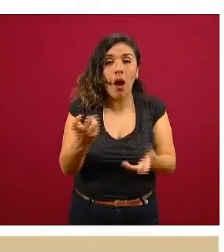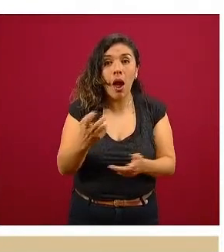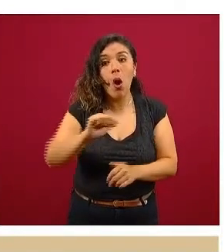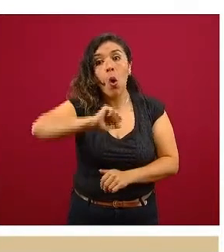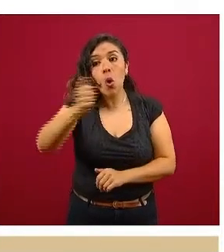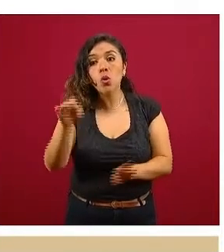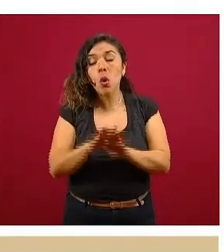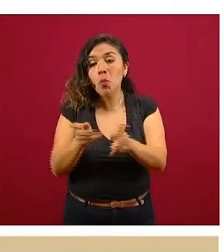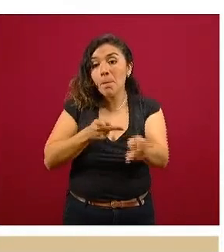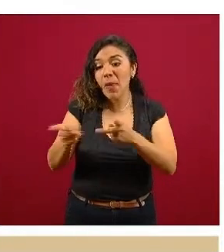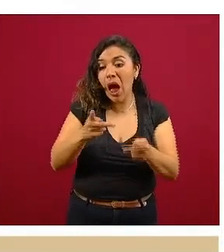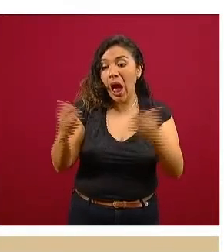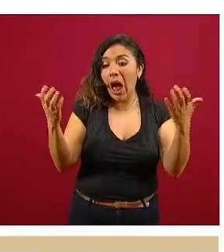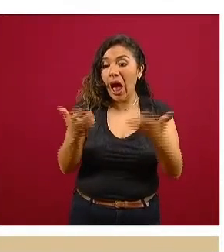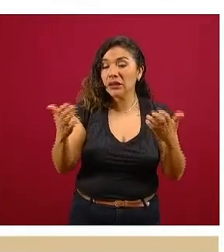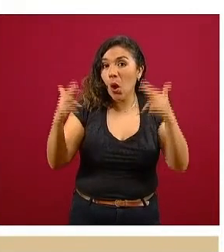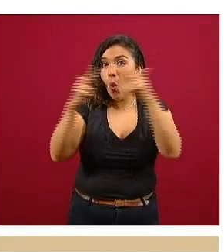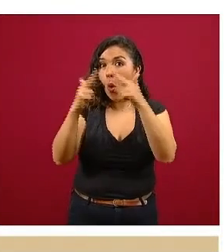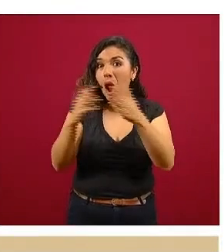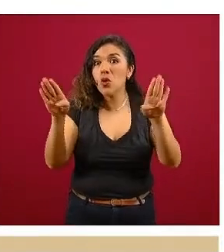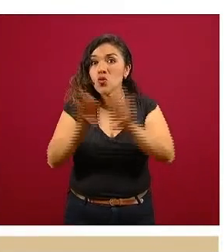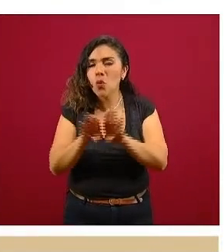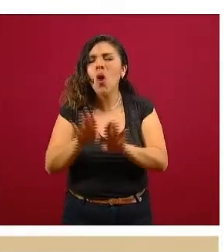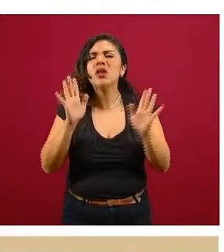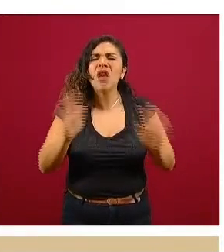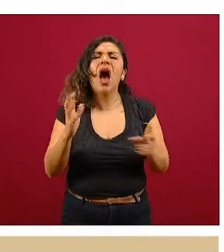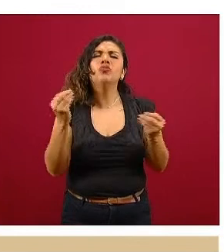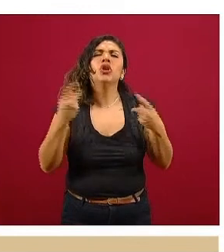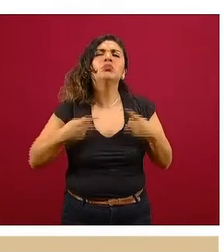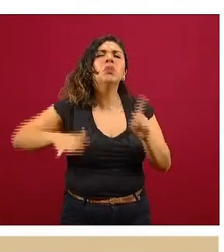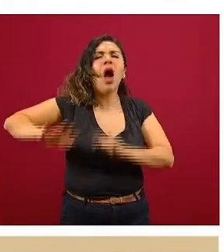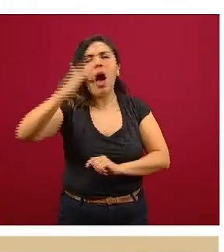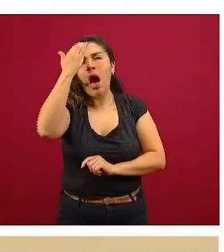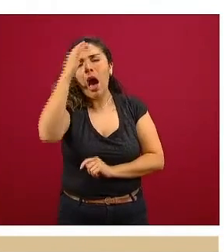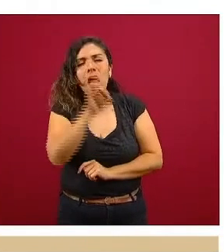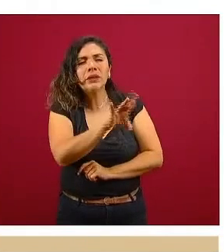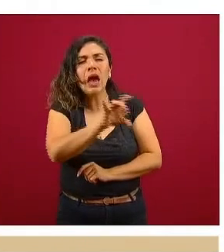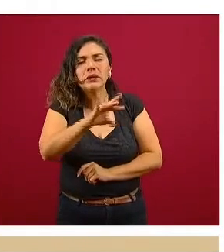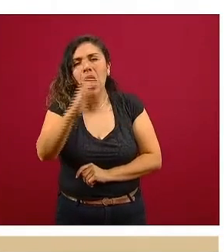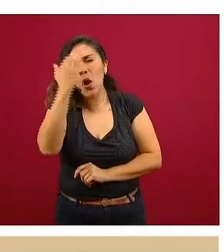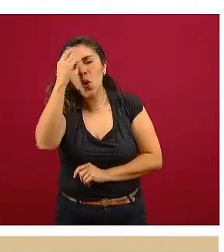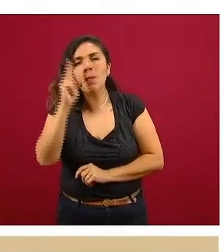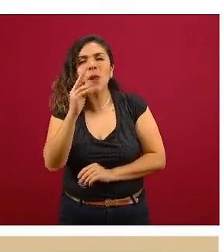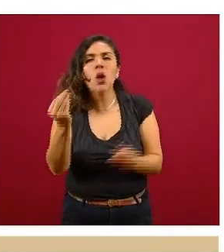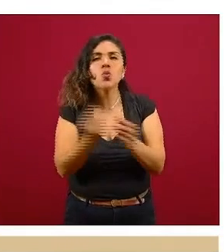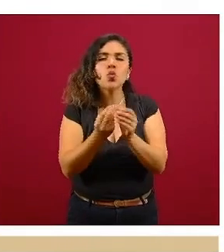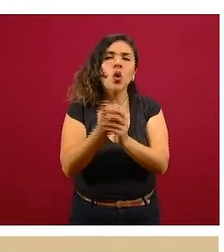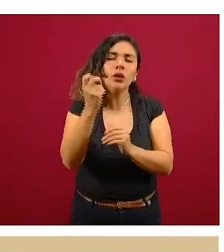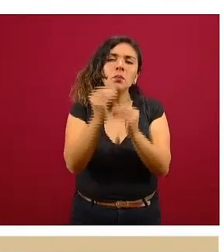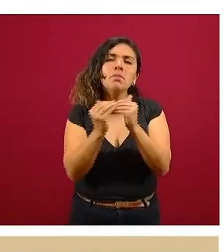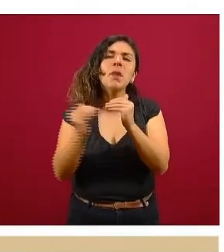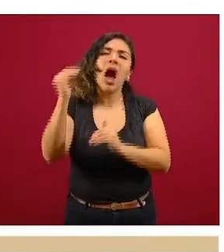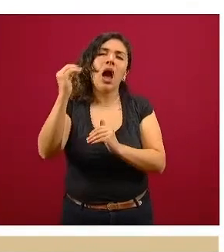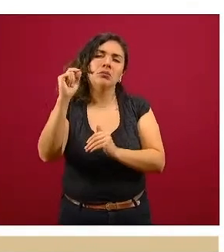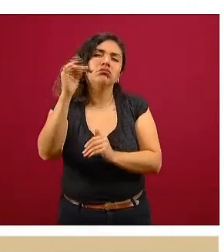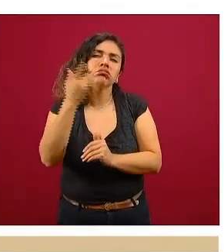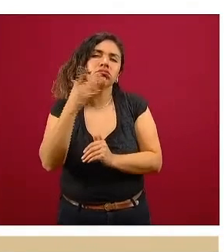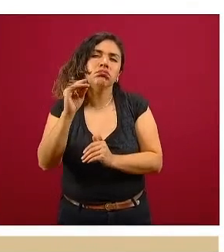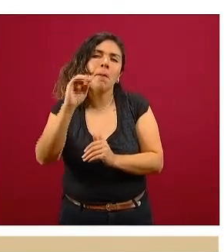para el plan de acción en el hogar ya sabían muchas de las cosas que estaban en el curso, entonces la ganancia